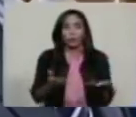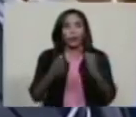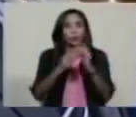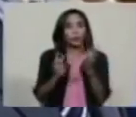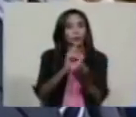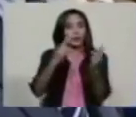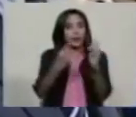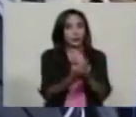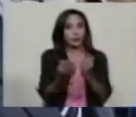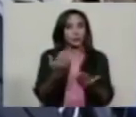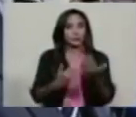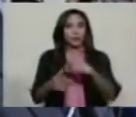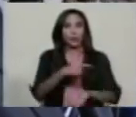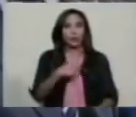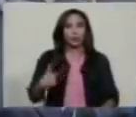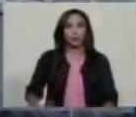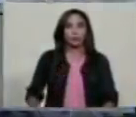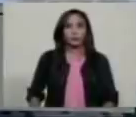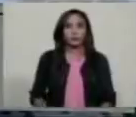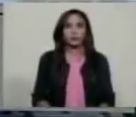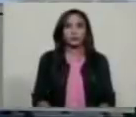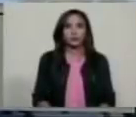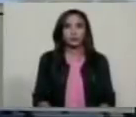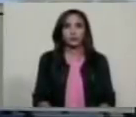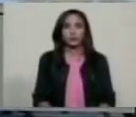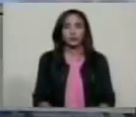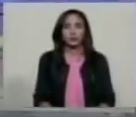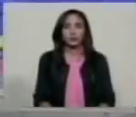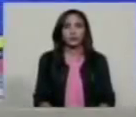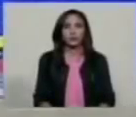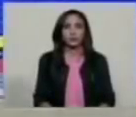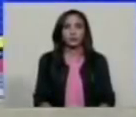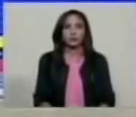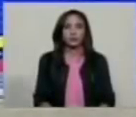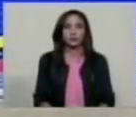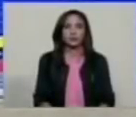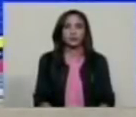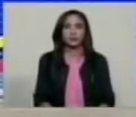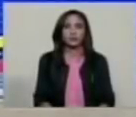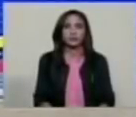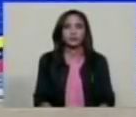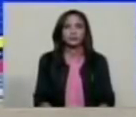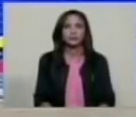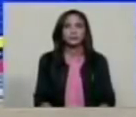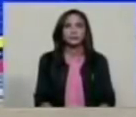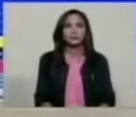relaciones con China. Presidente Varela, cuenta con mi apoyo para eso.